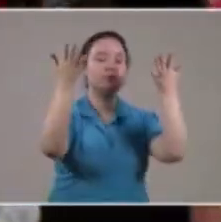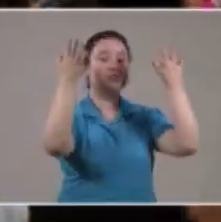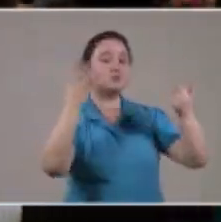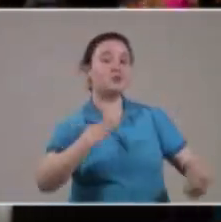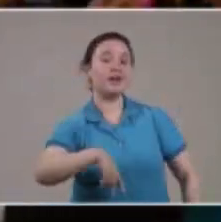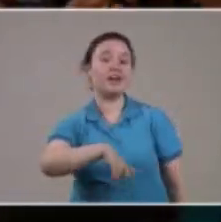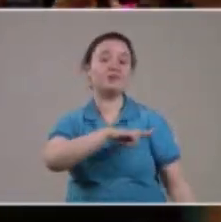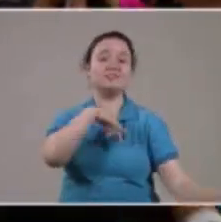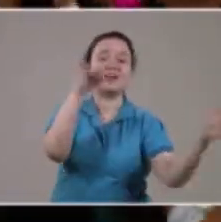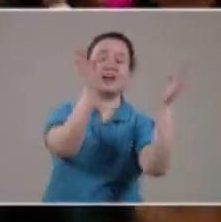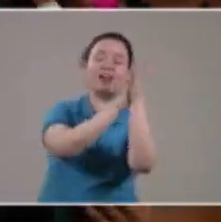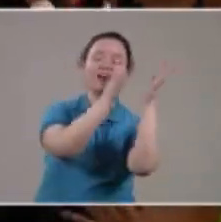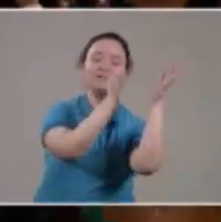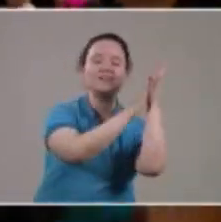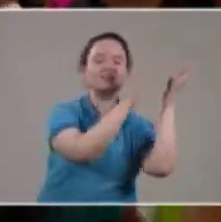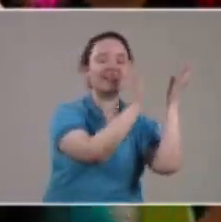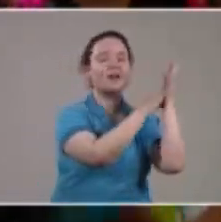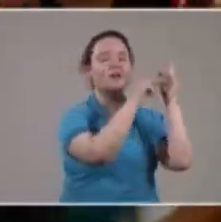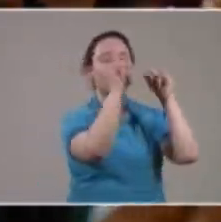Sube, sube, sube nuestra